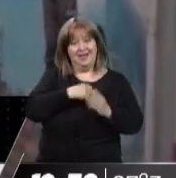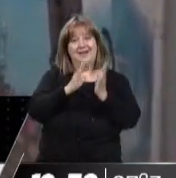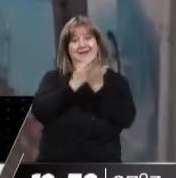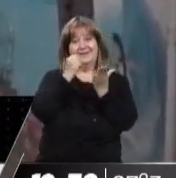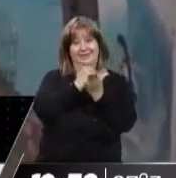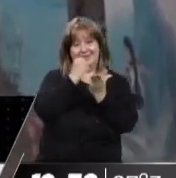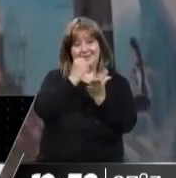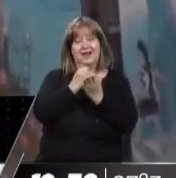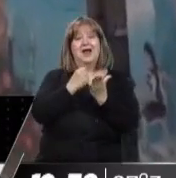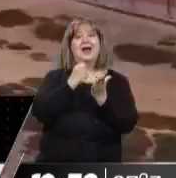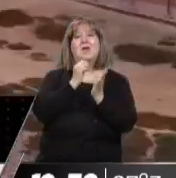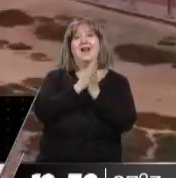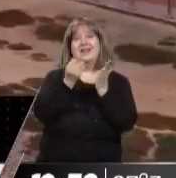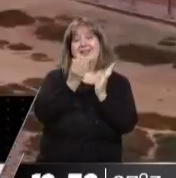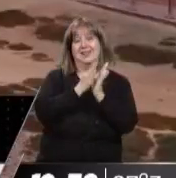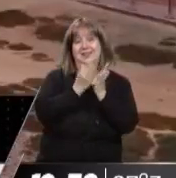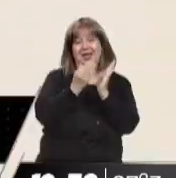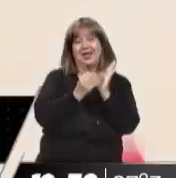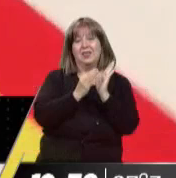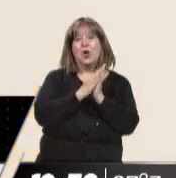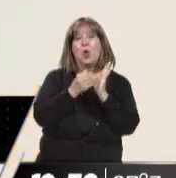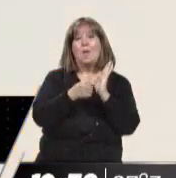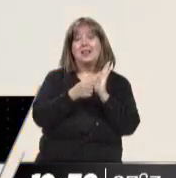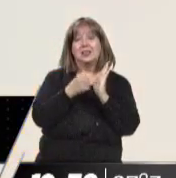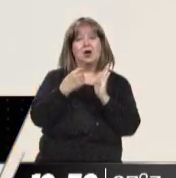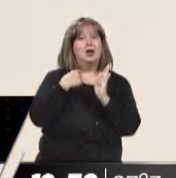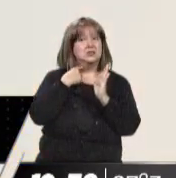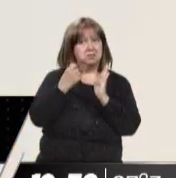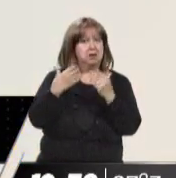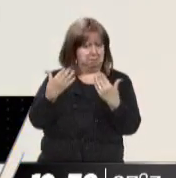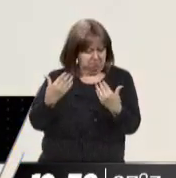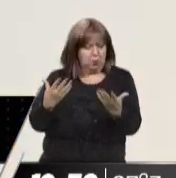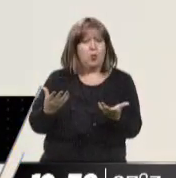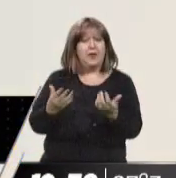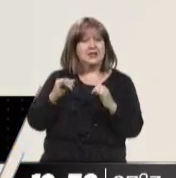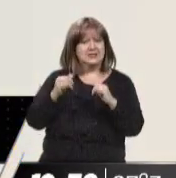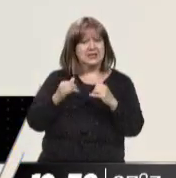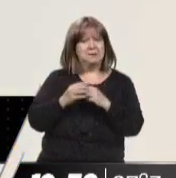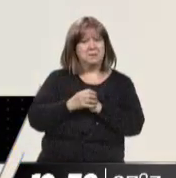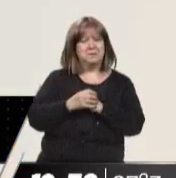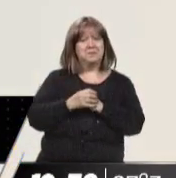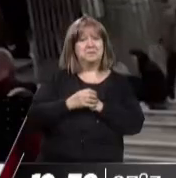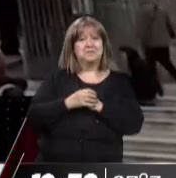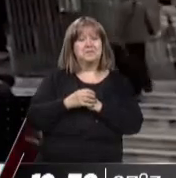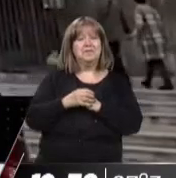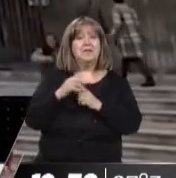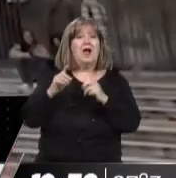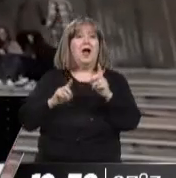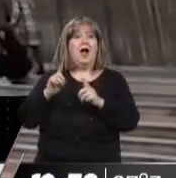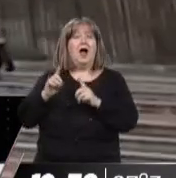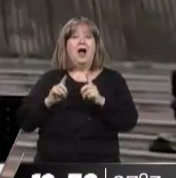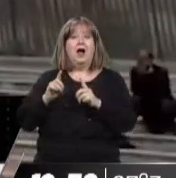de trabajo y residencia, que también ofrecen diferentes supuestos a aquellos que no pueden tener